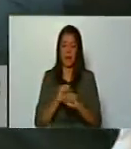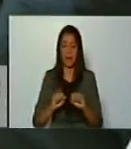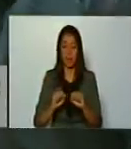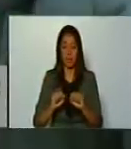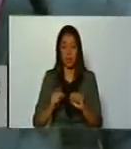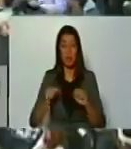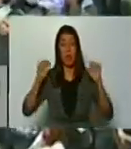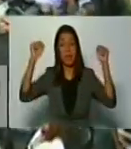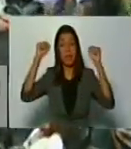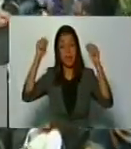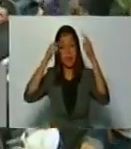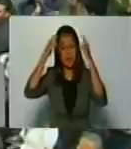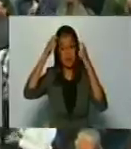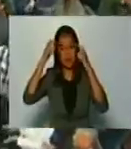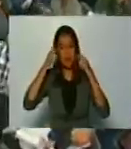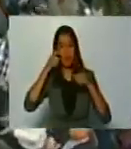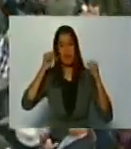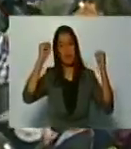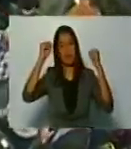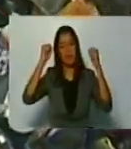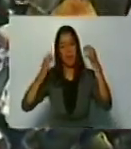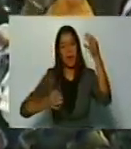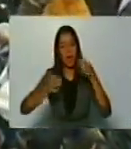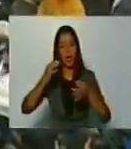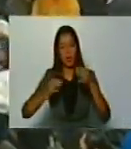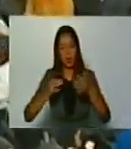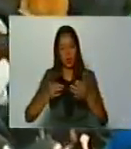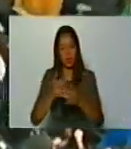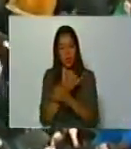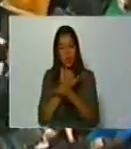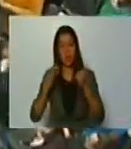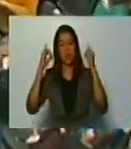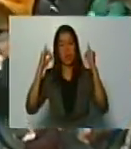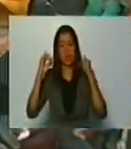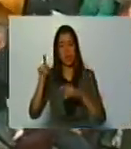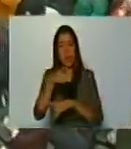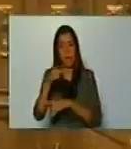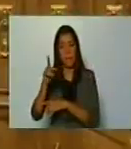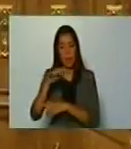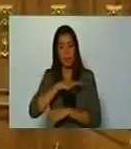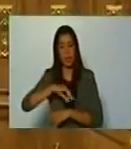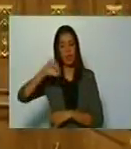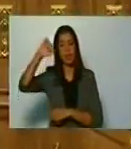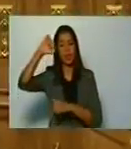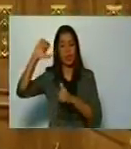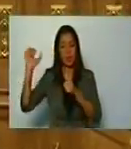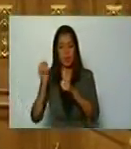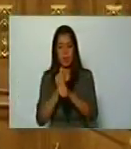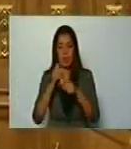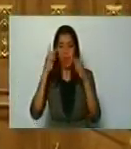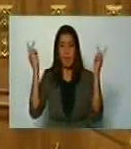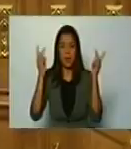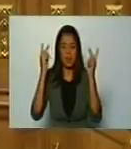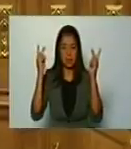justicia! ¡Independencia y patria socialista! Gracias, Presidenta.